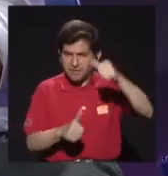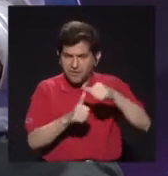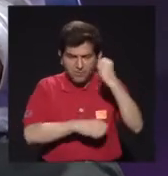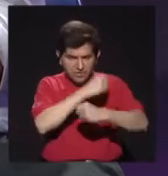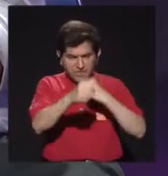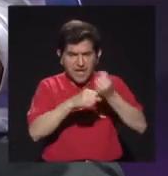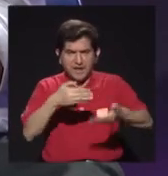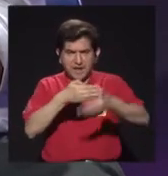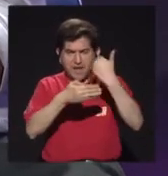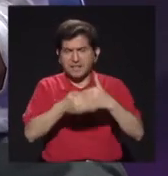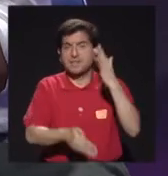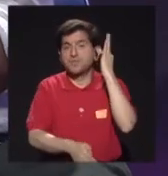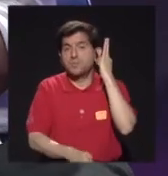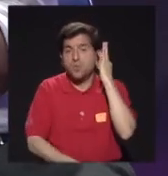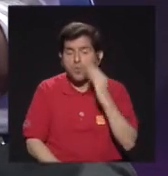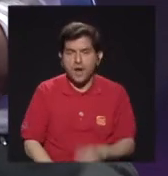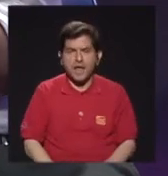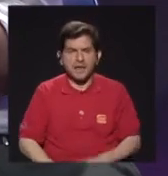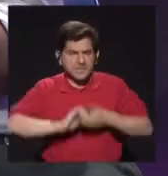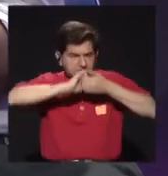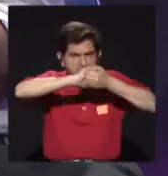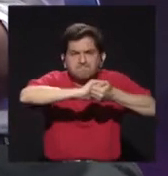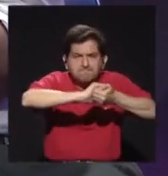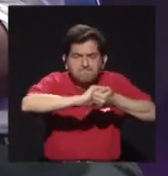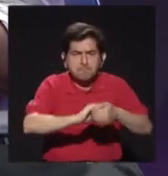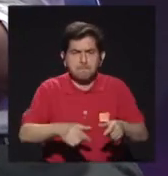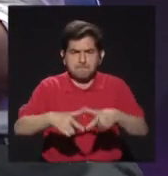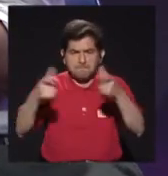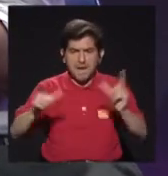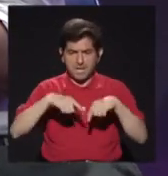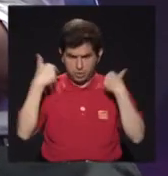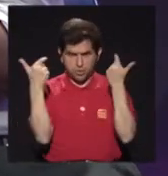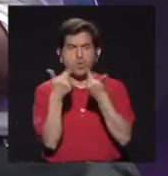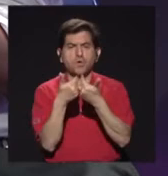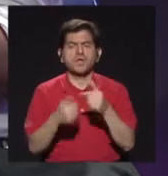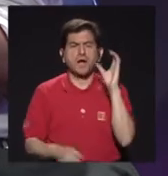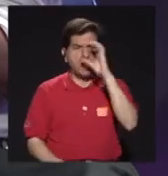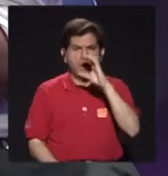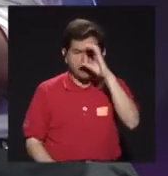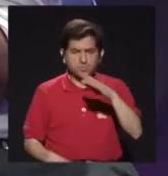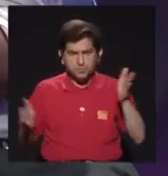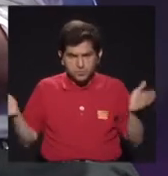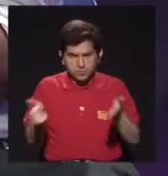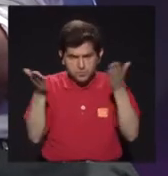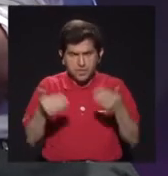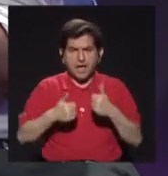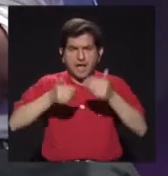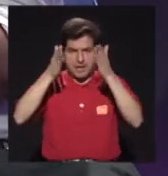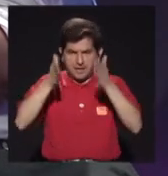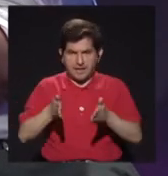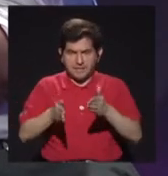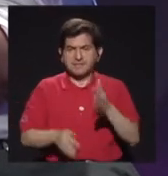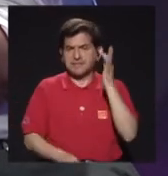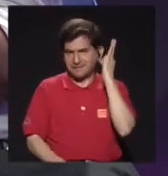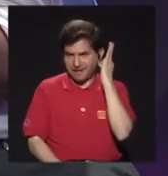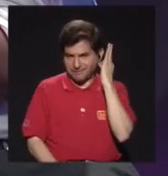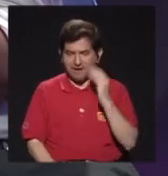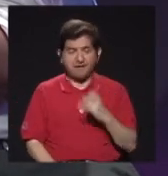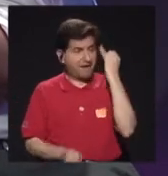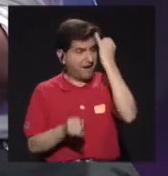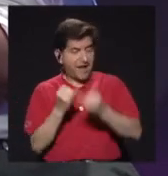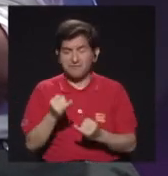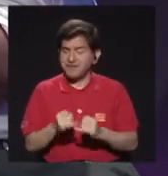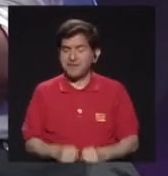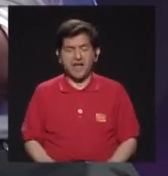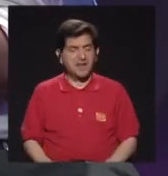pasado fueron las mujeres que se aliaron en la mayoría de las fracciones para que se buscara promover candidaturas de mujeres y esto al final